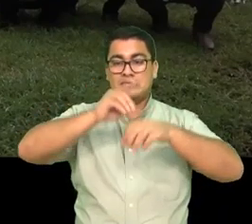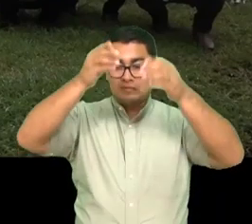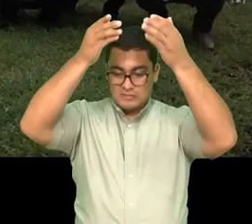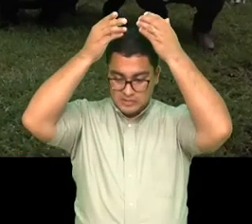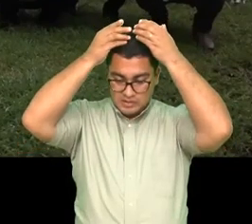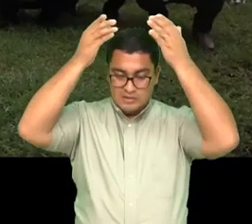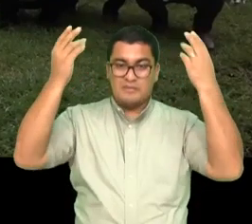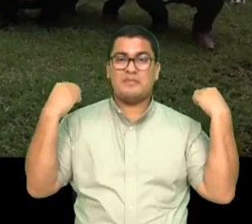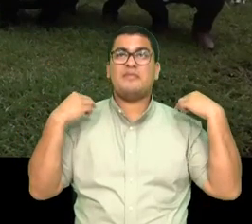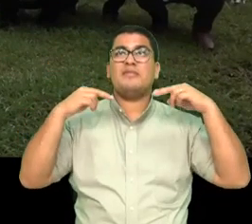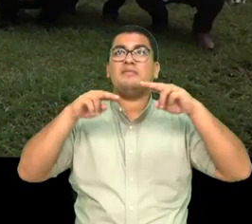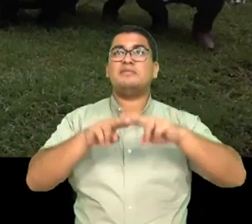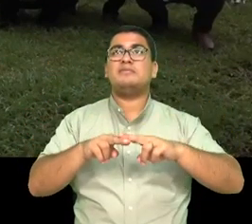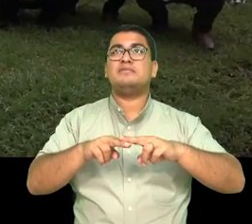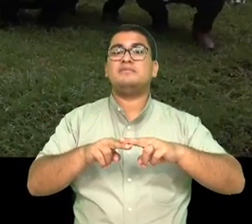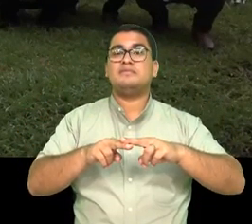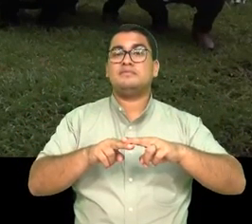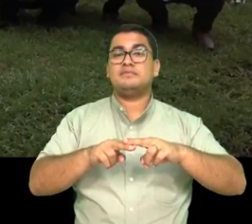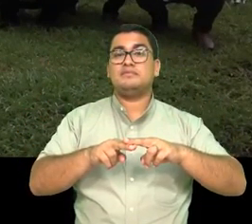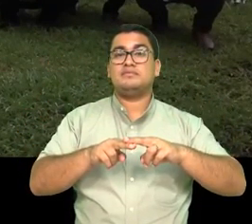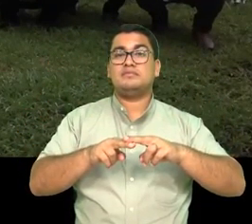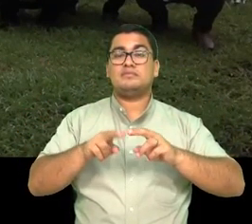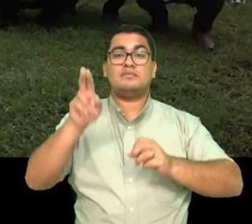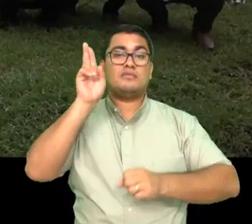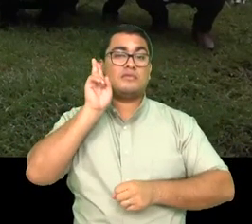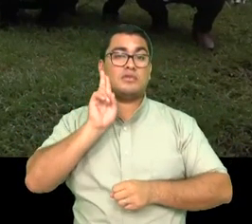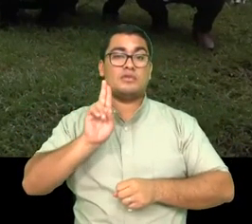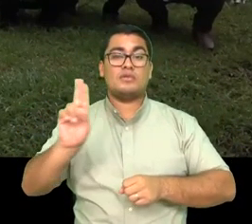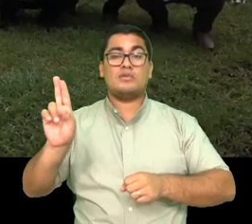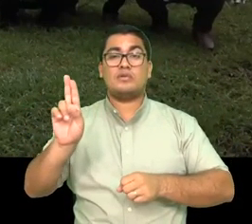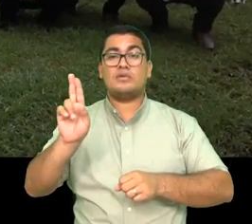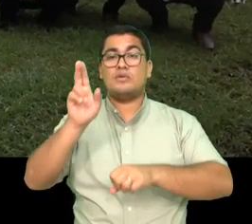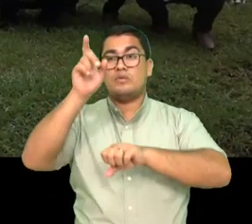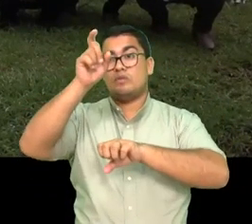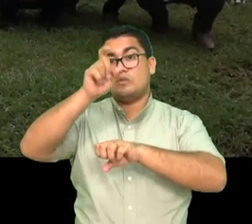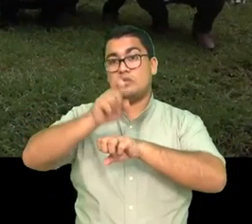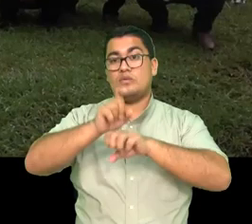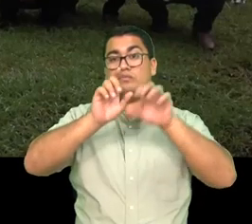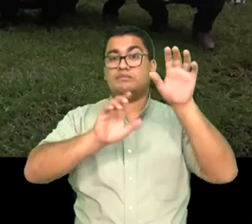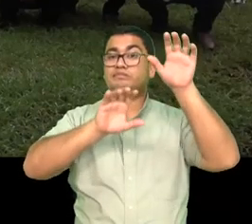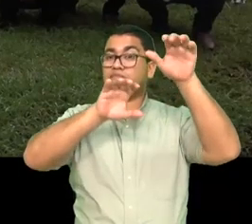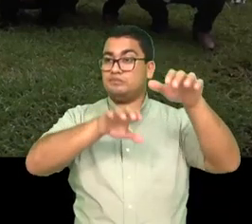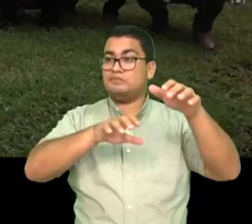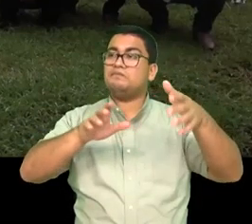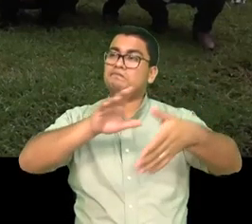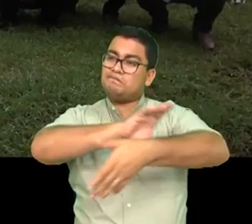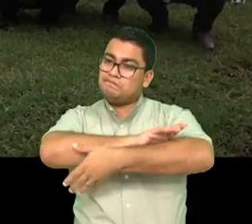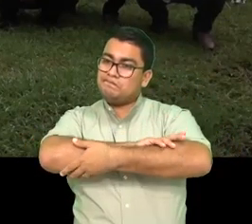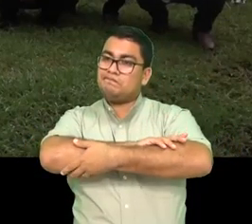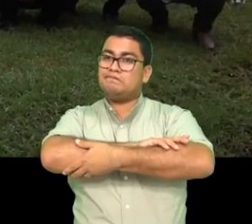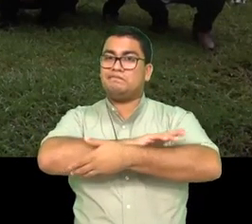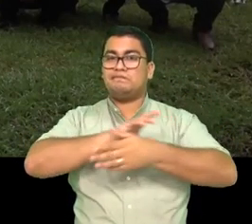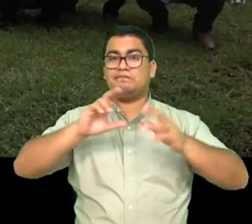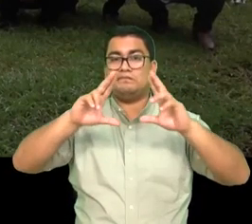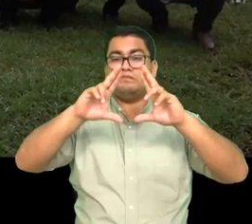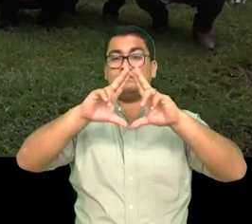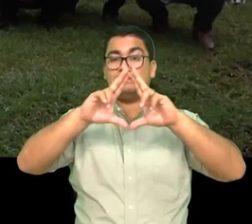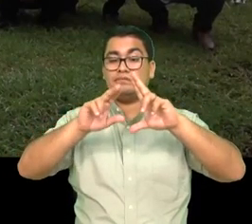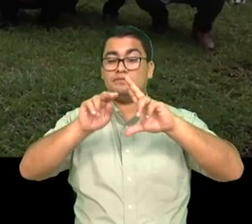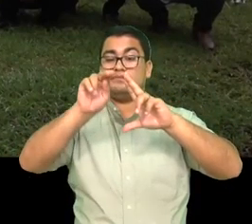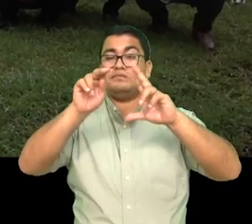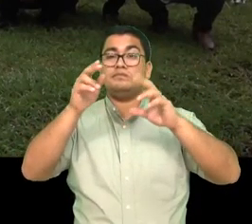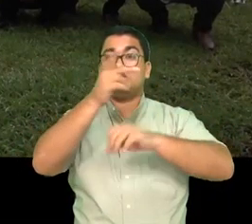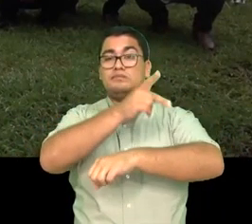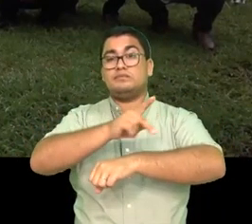de la Facultad de Ciencias Médicas de la Bicentenaria UNAM León nos solidarizamos con nuestros hermanos del Atlántico Norte.